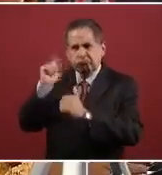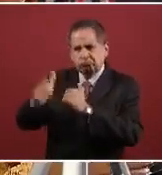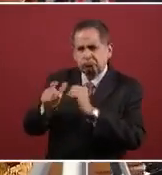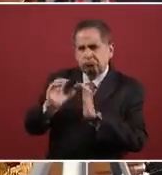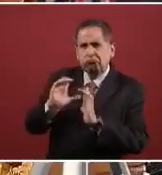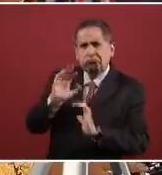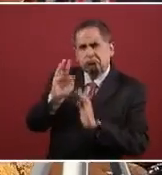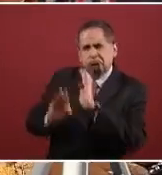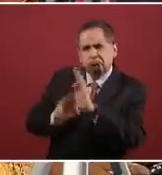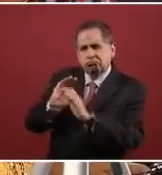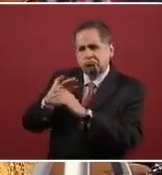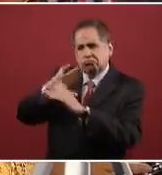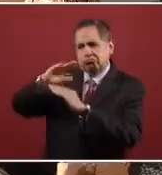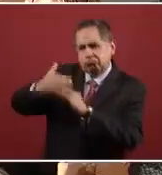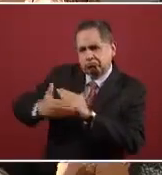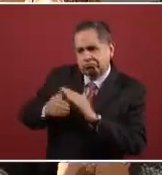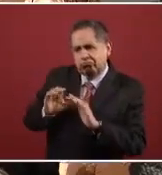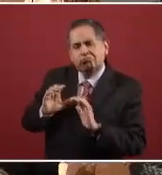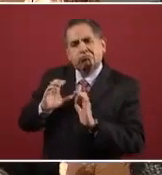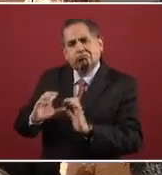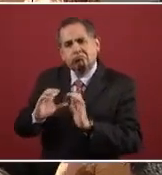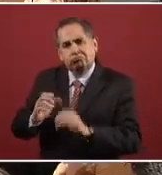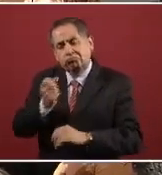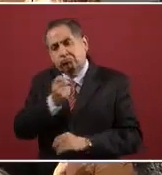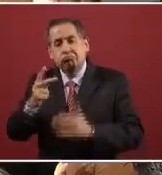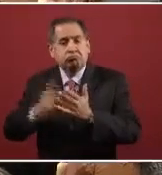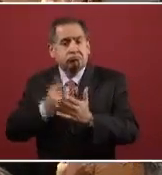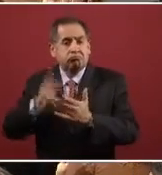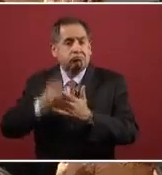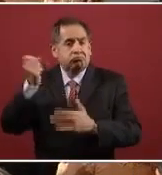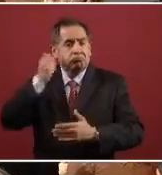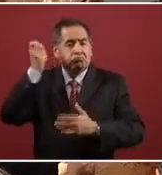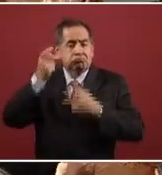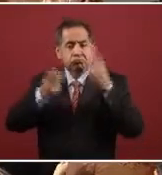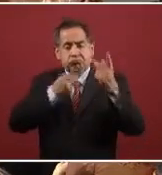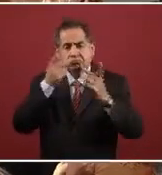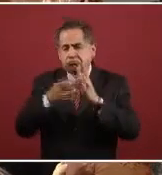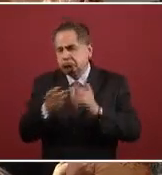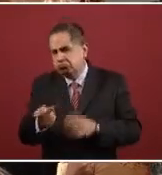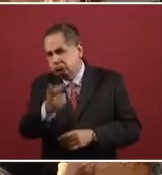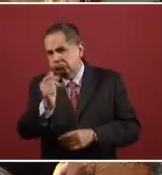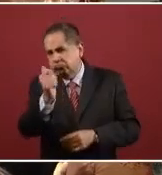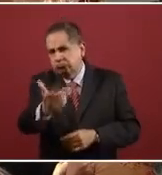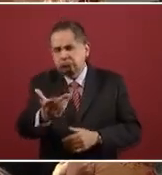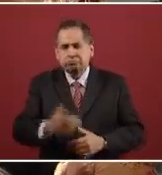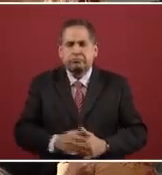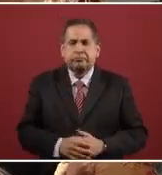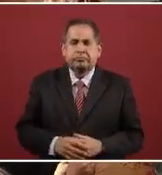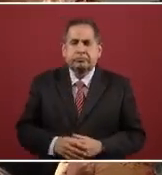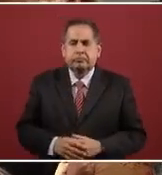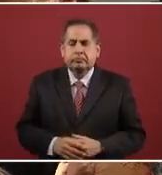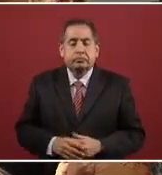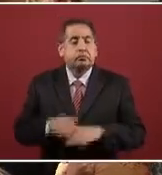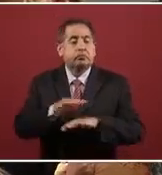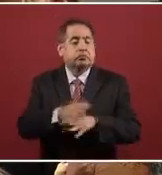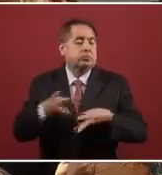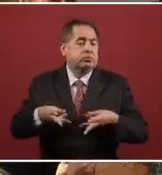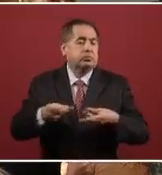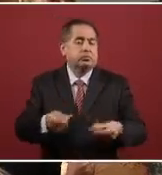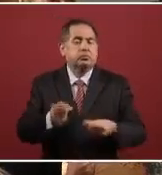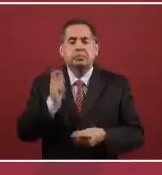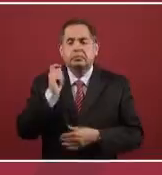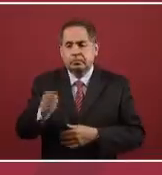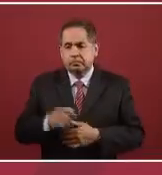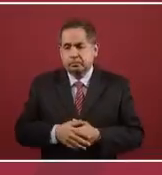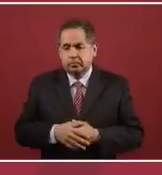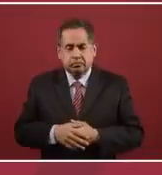momento, porque lo han manifestado varias veces, incluso en conferencia, este tipo de situaciones. Gracias. Sobre el costo, lo que yo puedo comentar es que